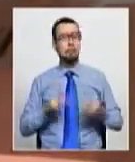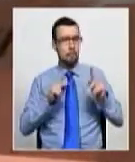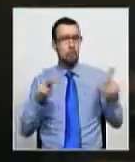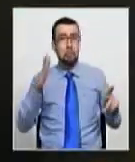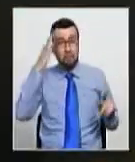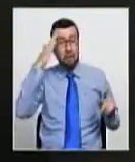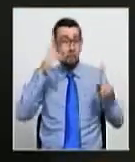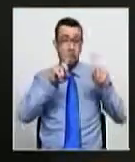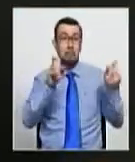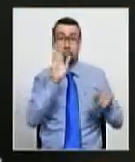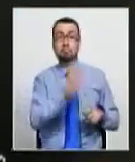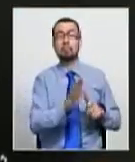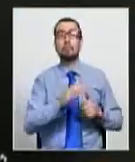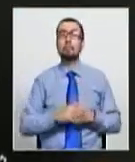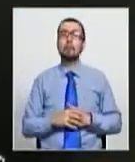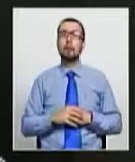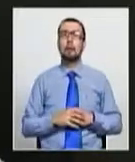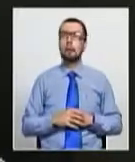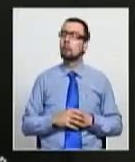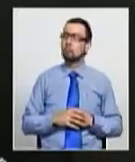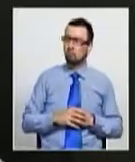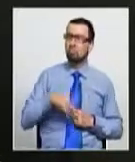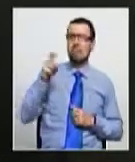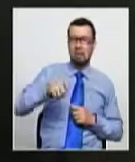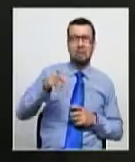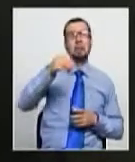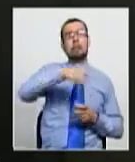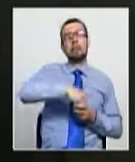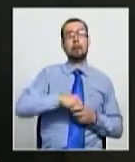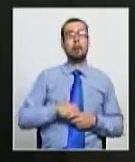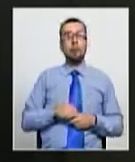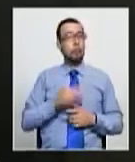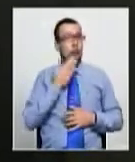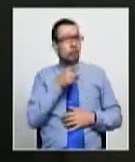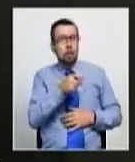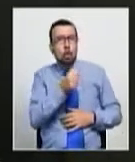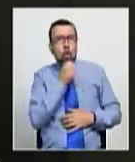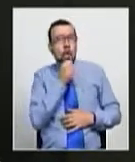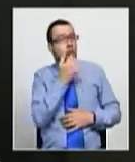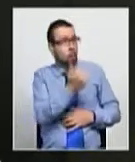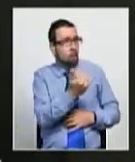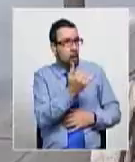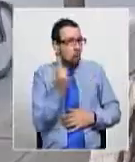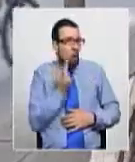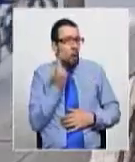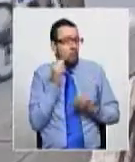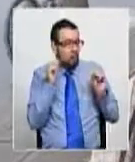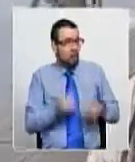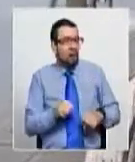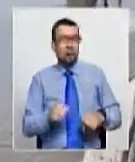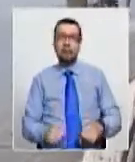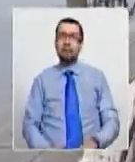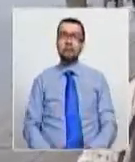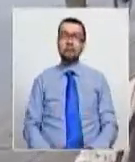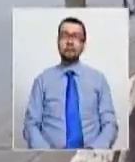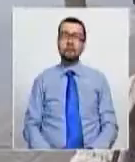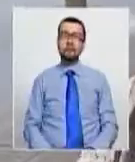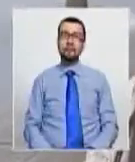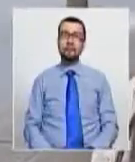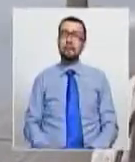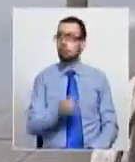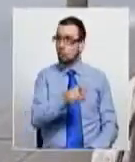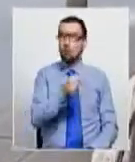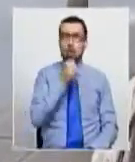del tema sí creo que se deben incluir en noticieros solamente en las